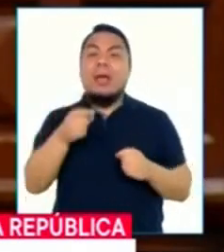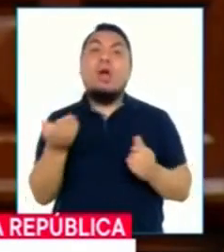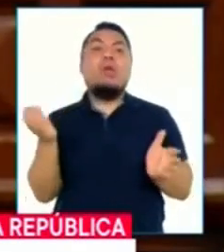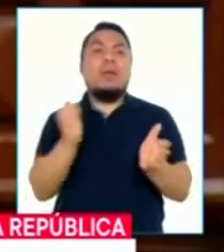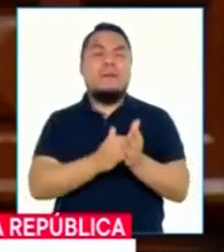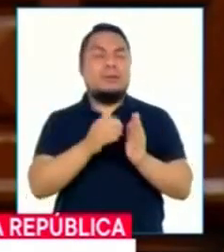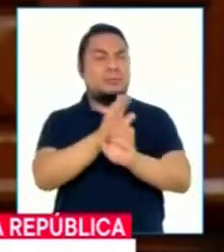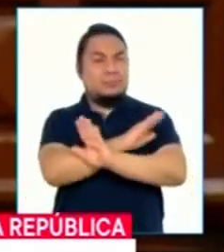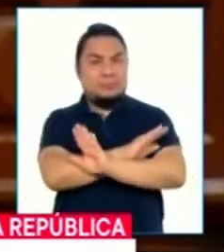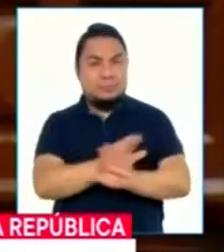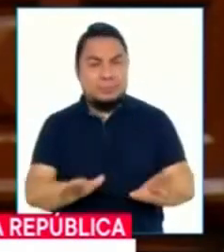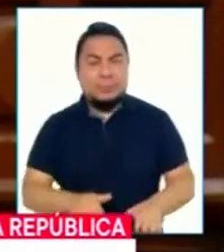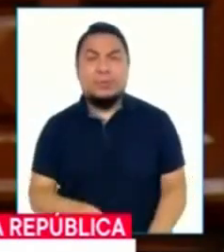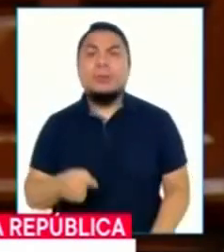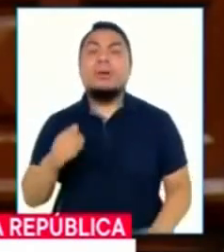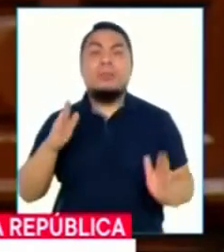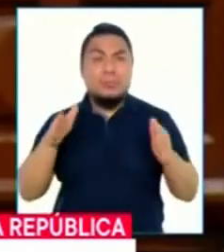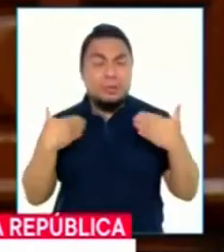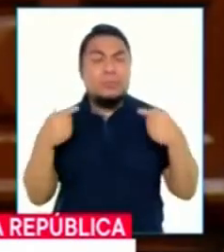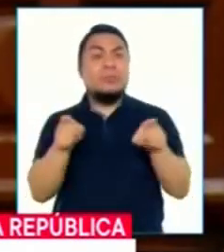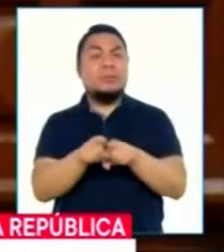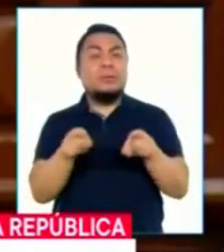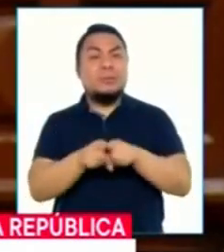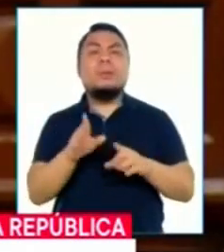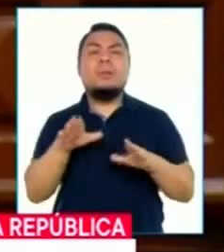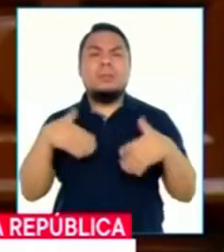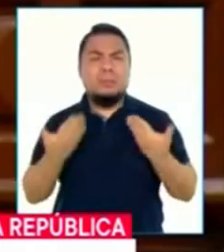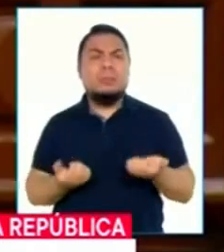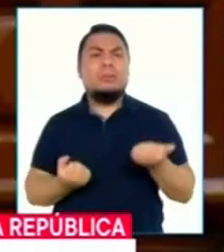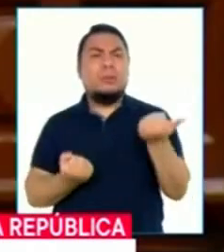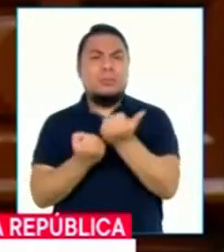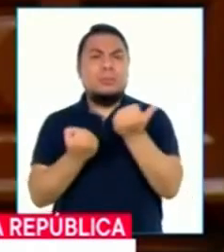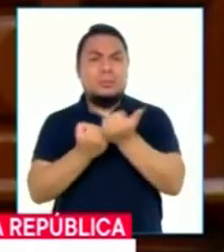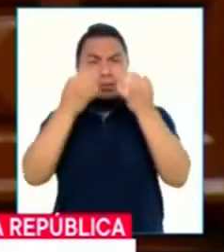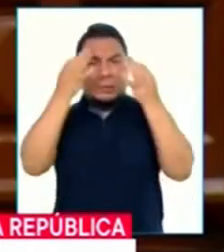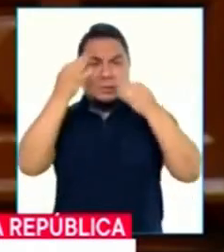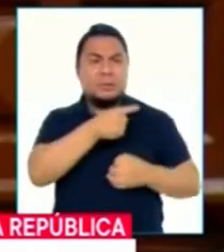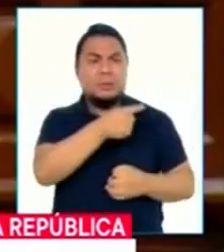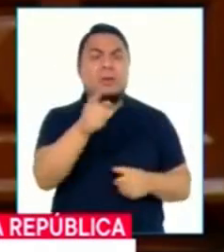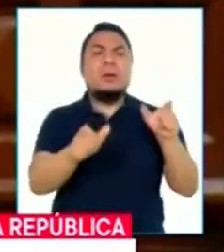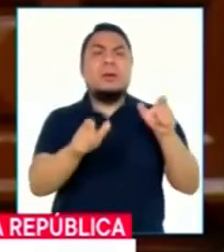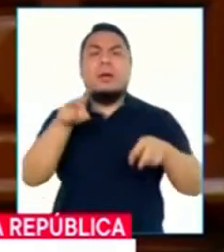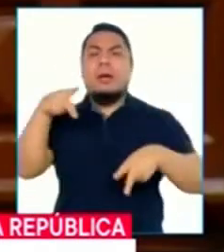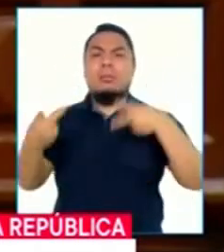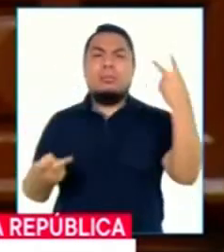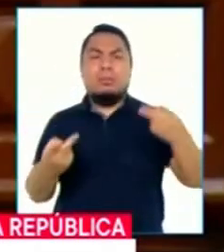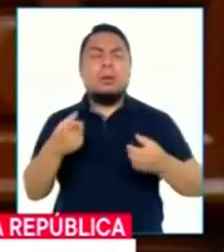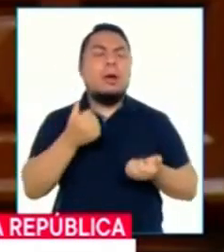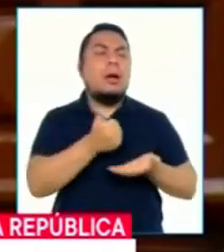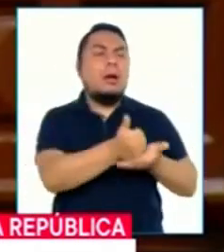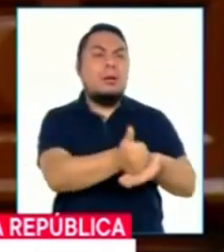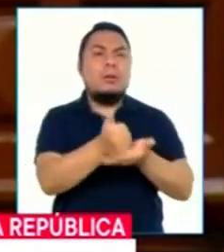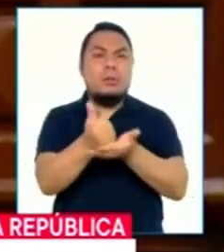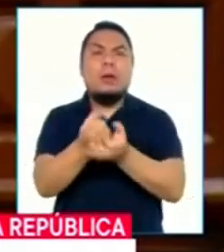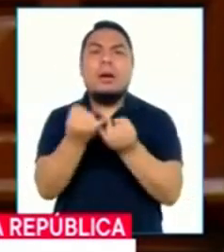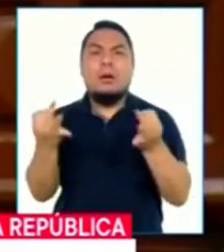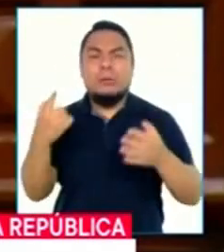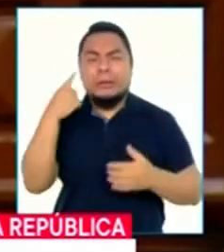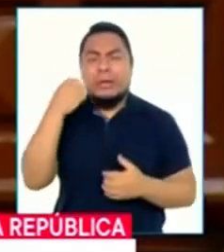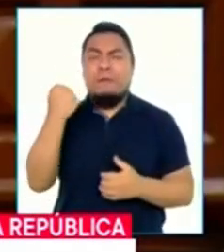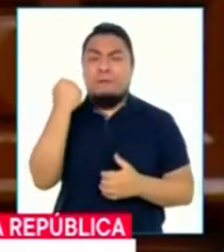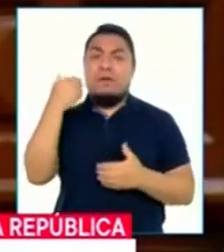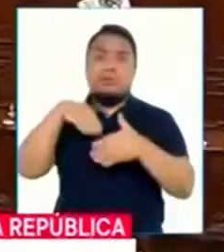suceder. Podemos, además, apoyar decididamente a los heridos, algunos de ellos de